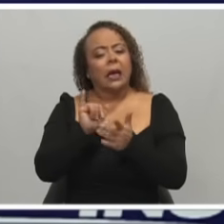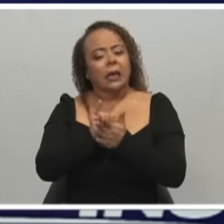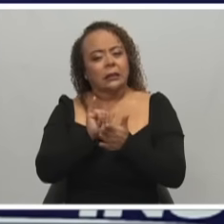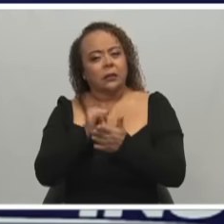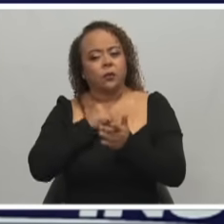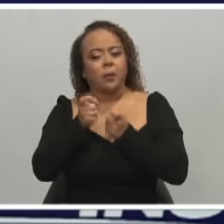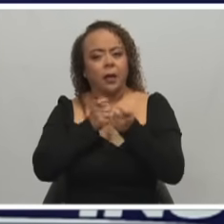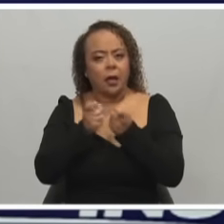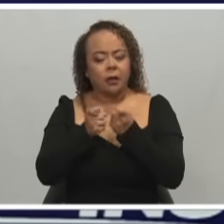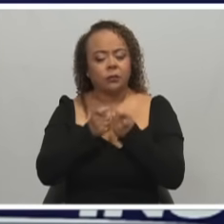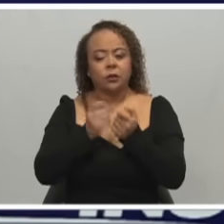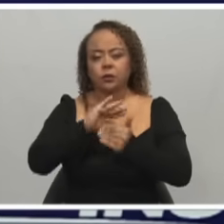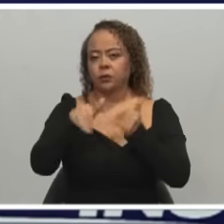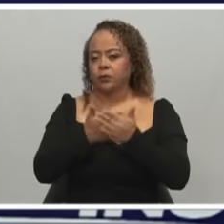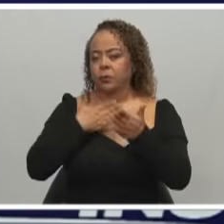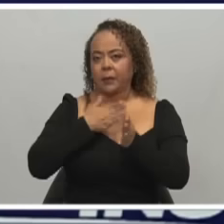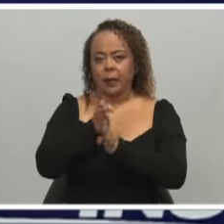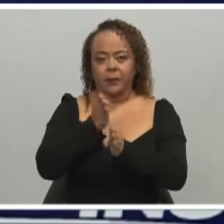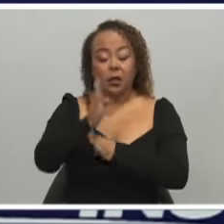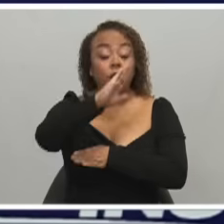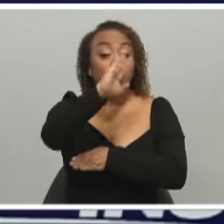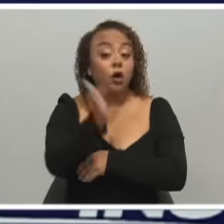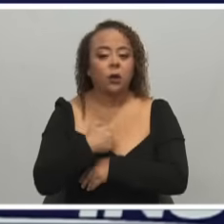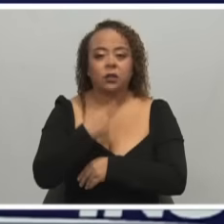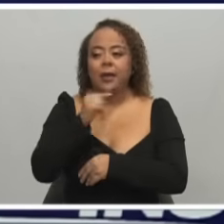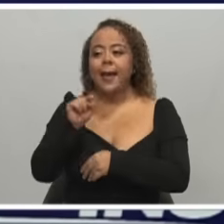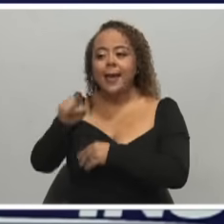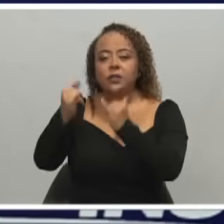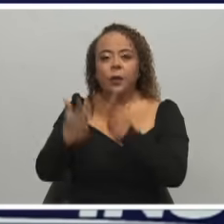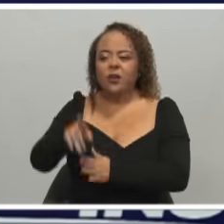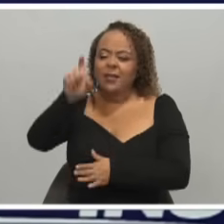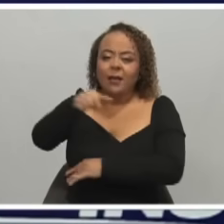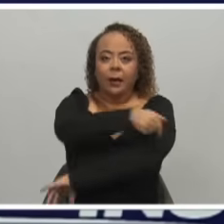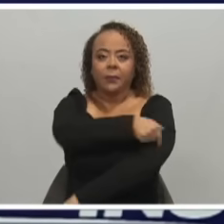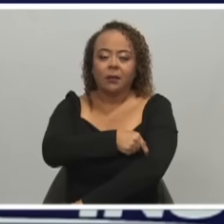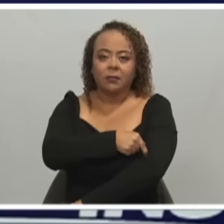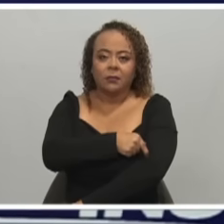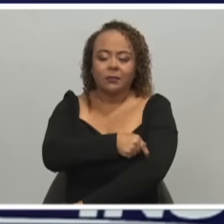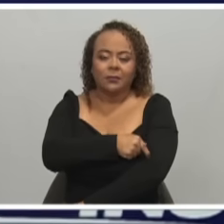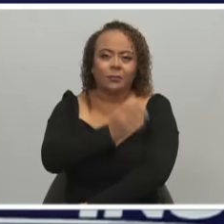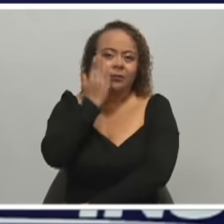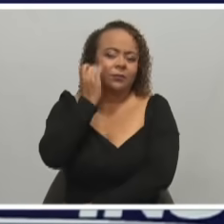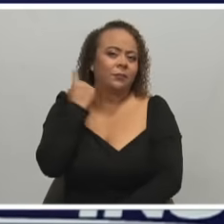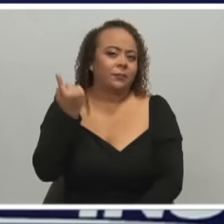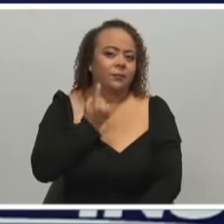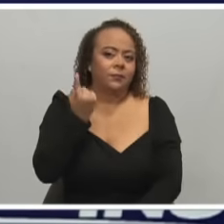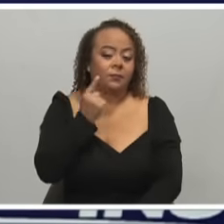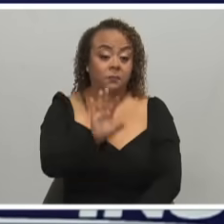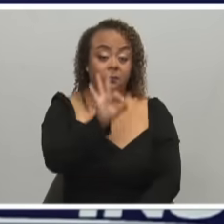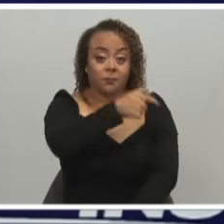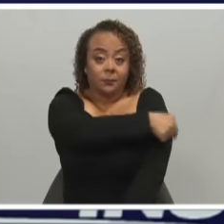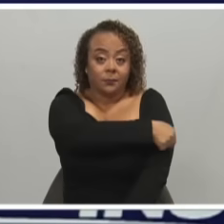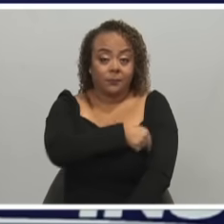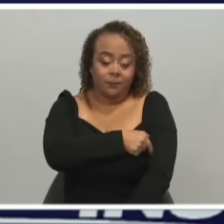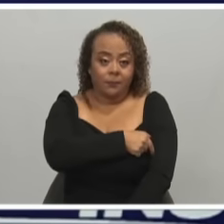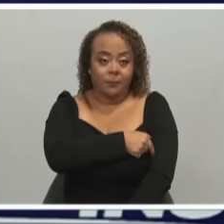manejado Yo a lo largo de toda mi mi carrera nunca dije tal jugador tiene que ser el capitán porque siempre la elección del capitán